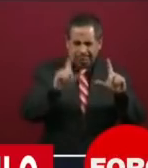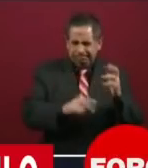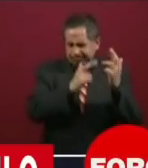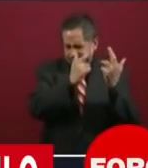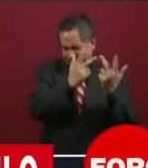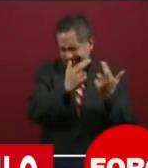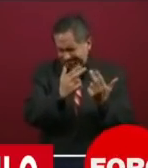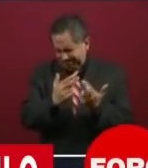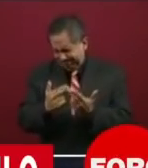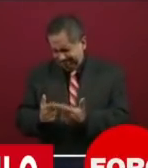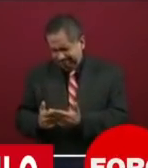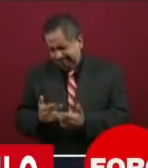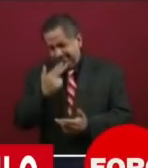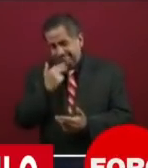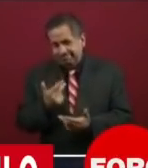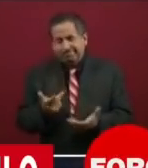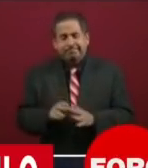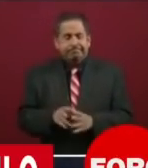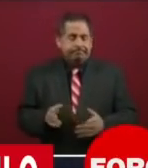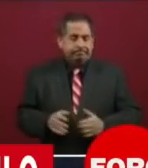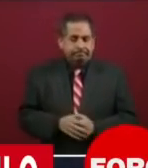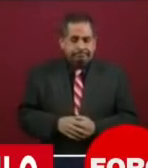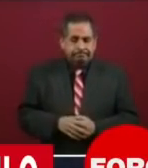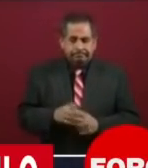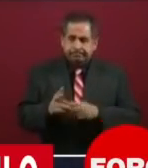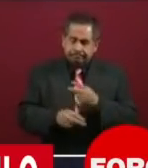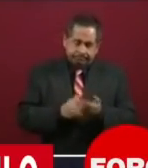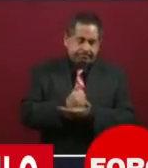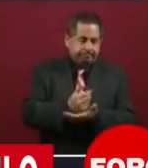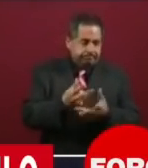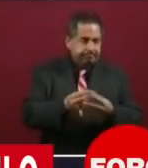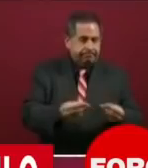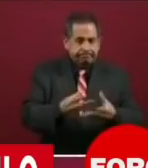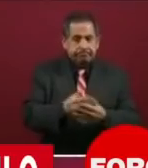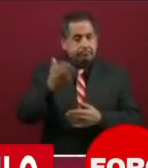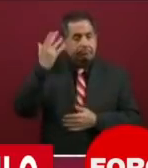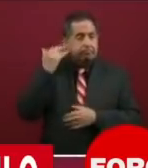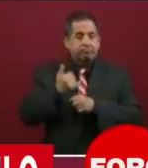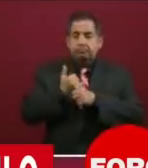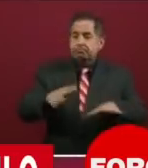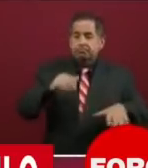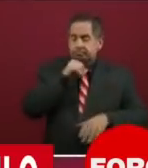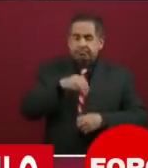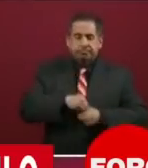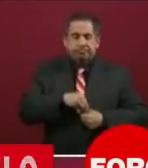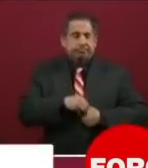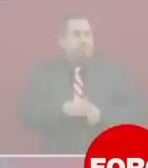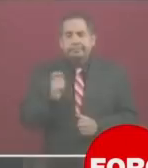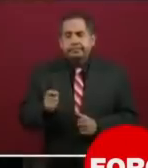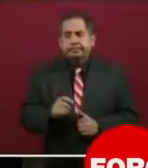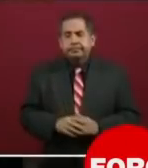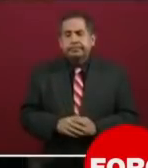se deben enfrentar con el uso de la fuerza dijo que eso más que un error es un crimen